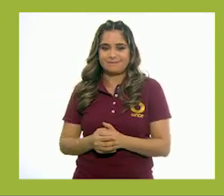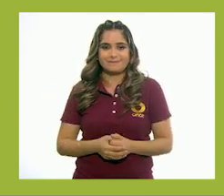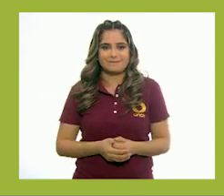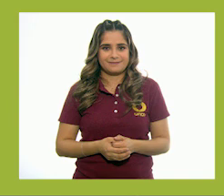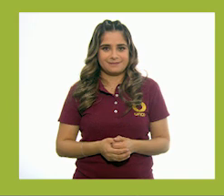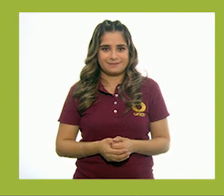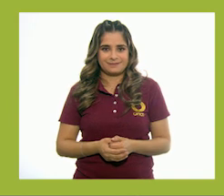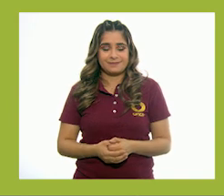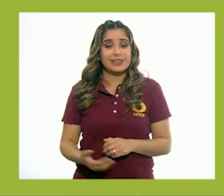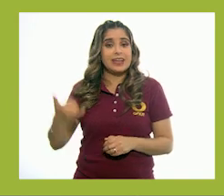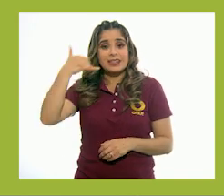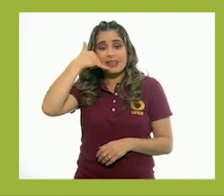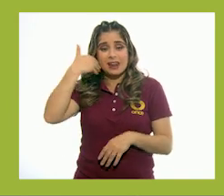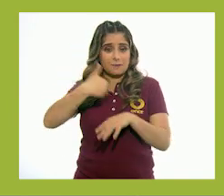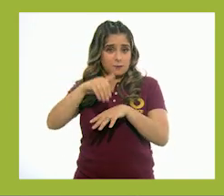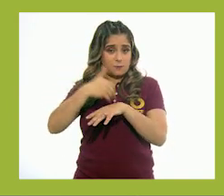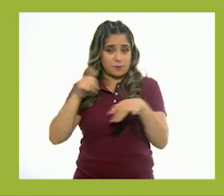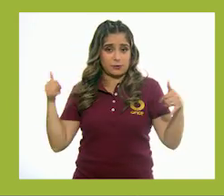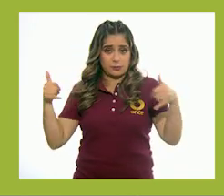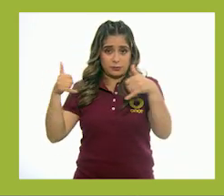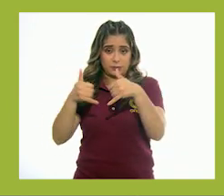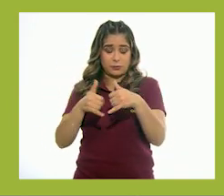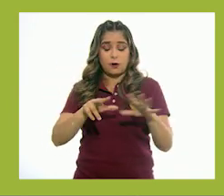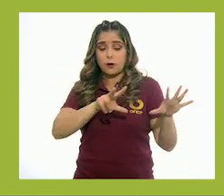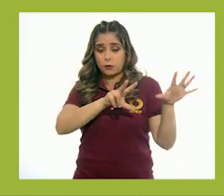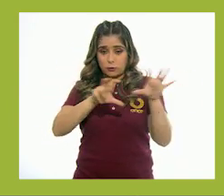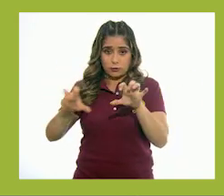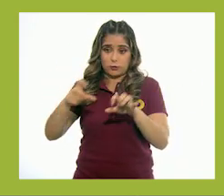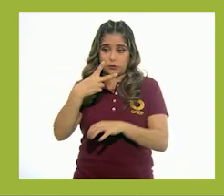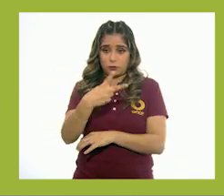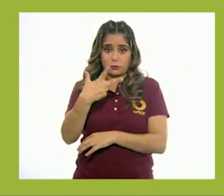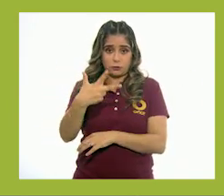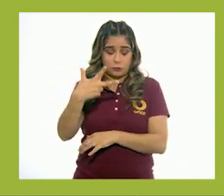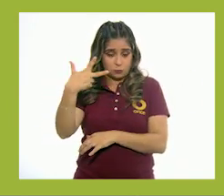@sep.mx. Teléfonos Educatel